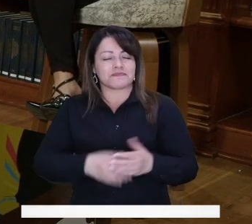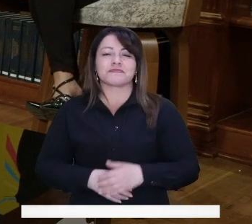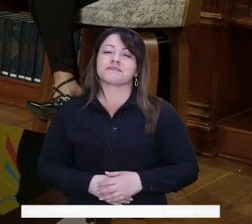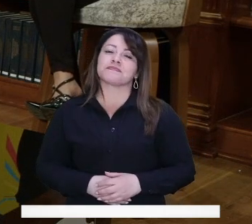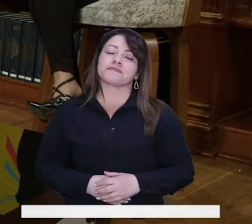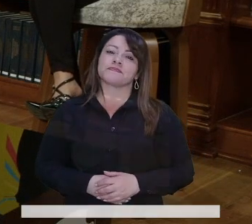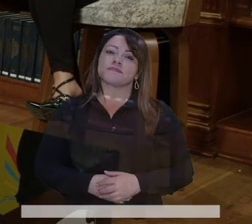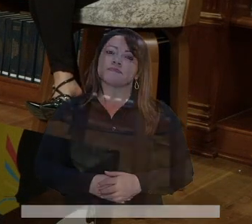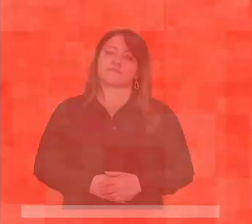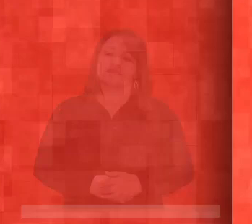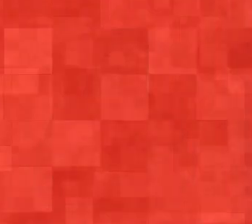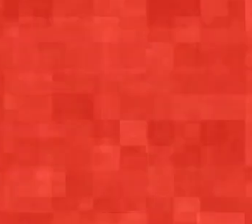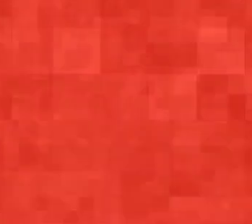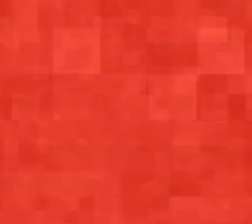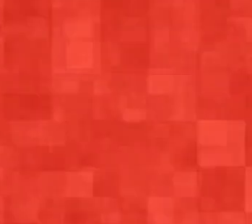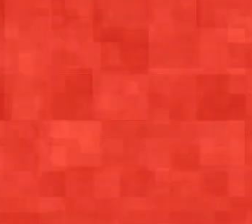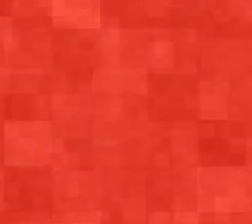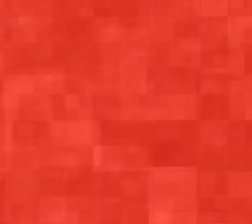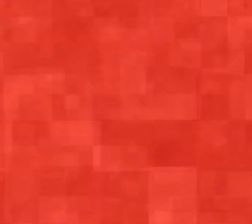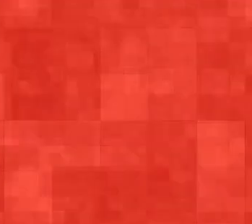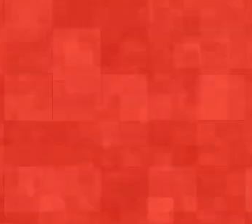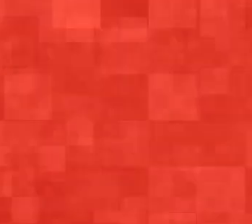trivia.